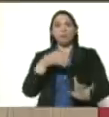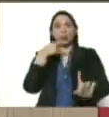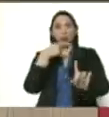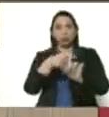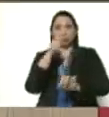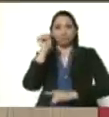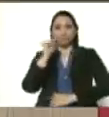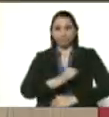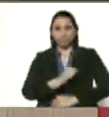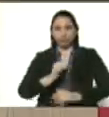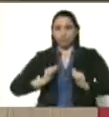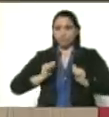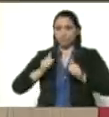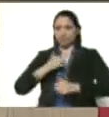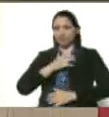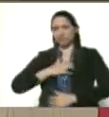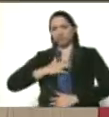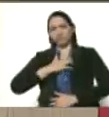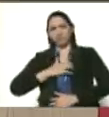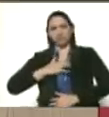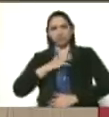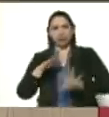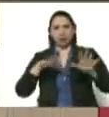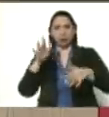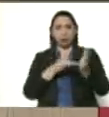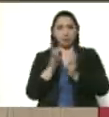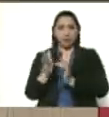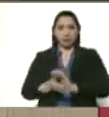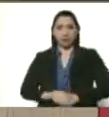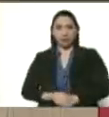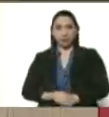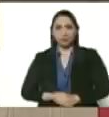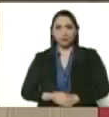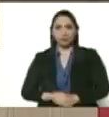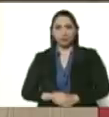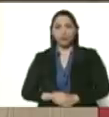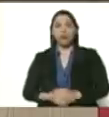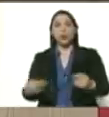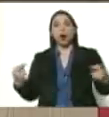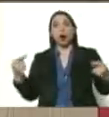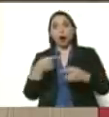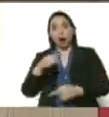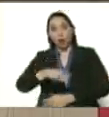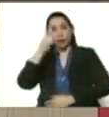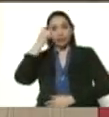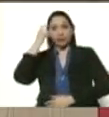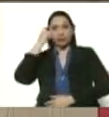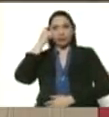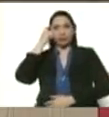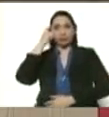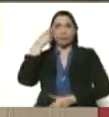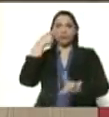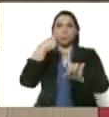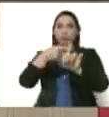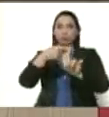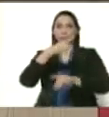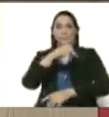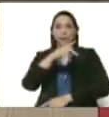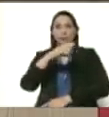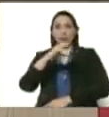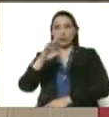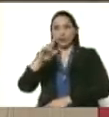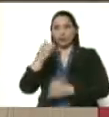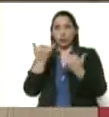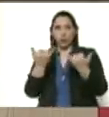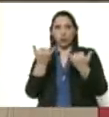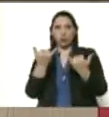positivo, inició síntomas el 14 de abril y igualmente el día de hoy da positivo a la PCR.